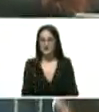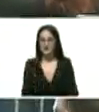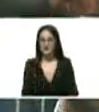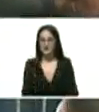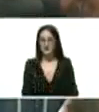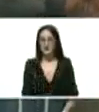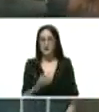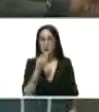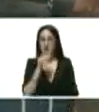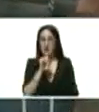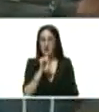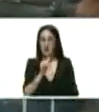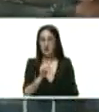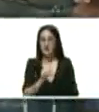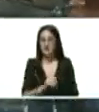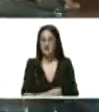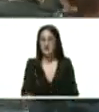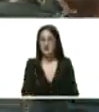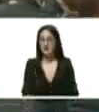Buenas noticias.